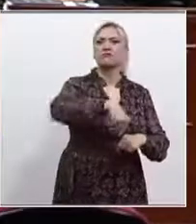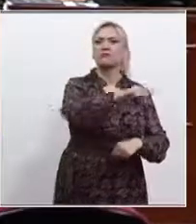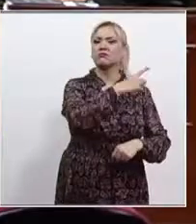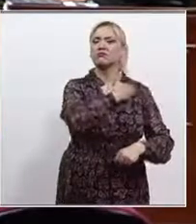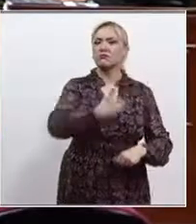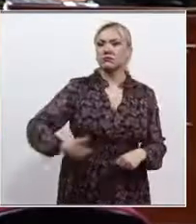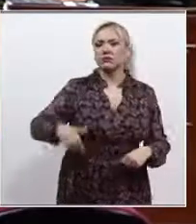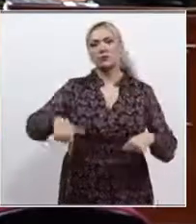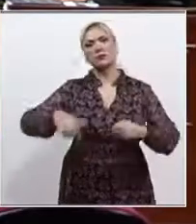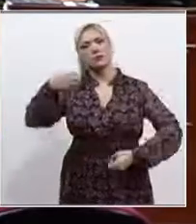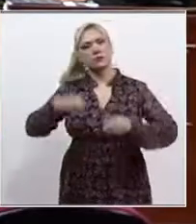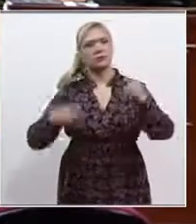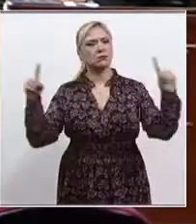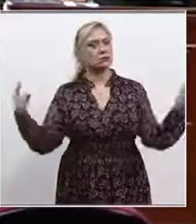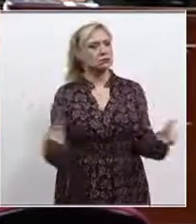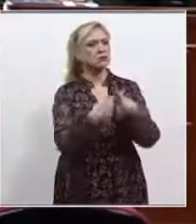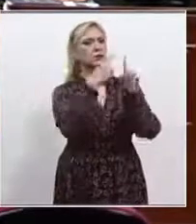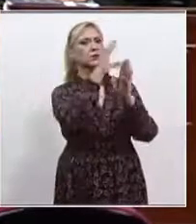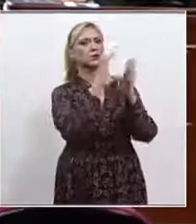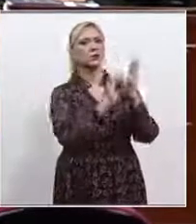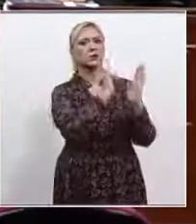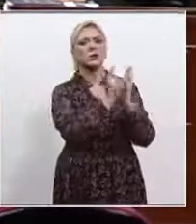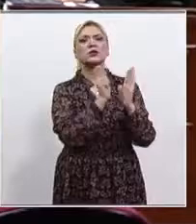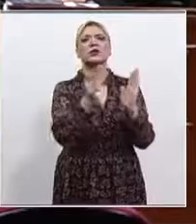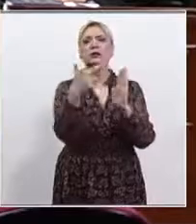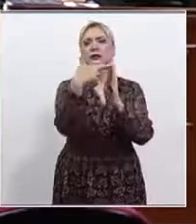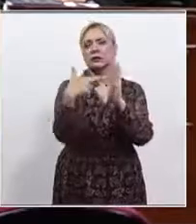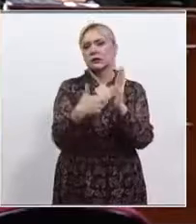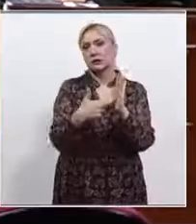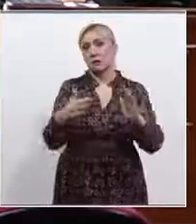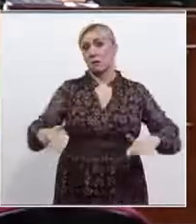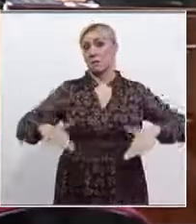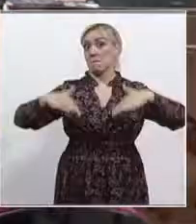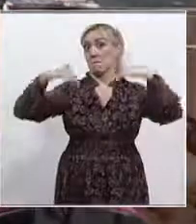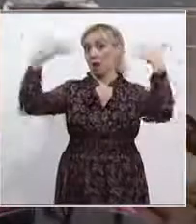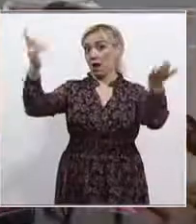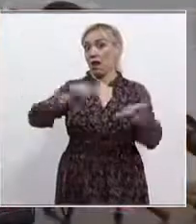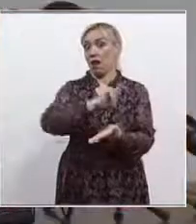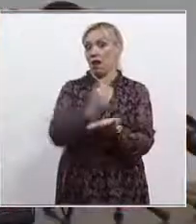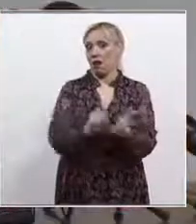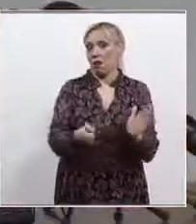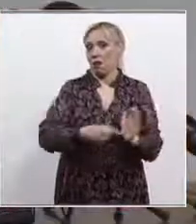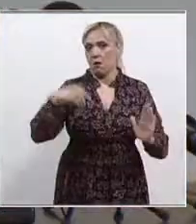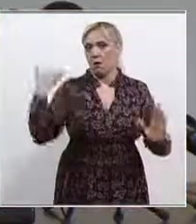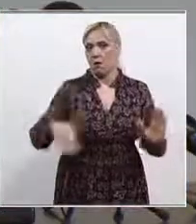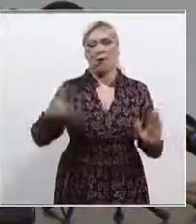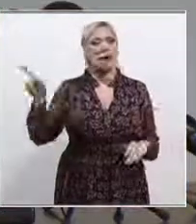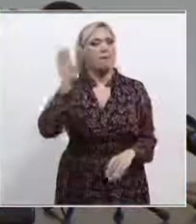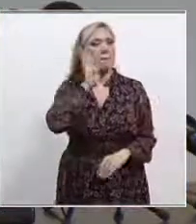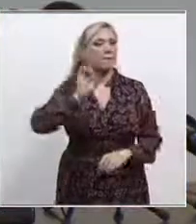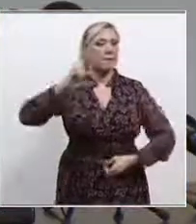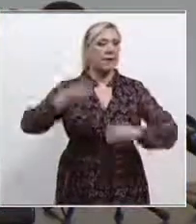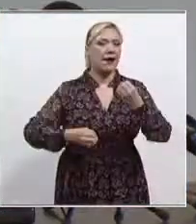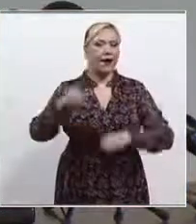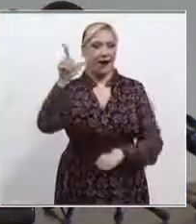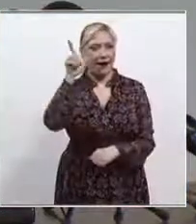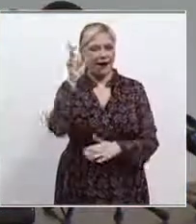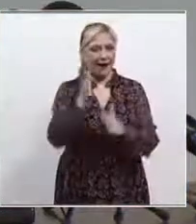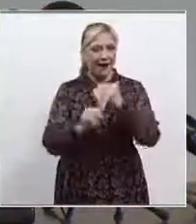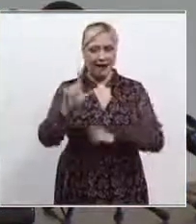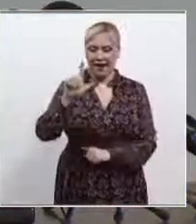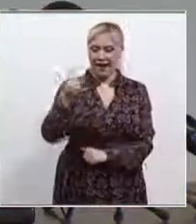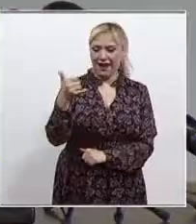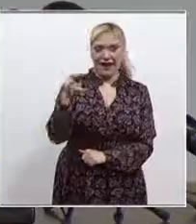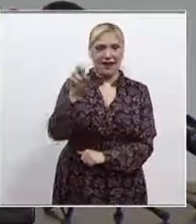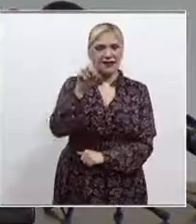de inconstitucionalidad las normas contrarias a la ley suprema. Lo anterior lo afirmó el ministro Javier Lainez Potisek al participar